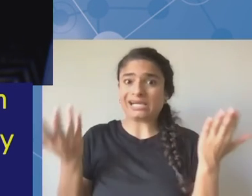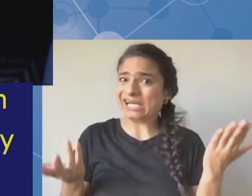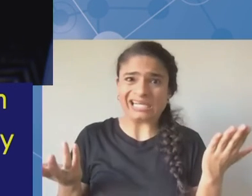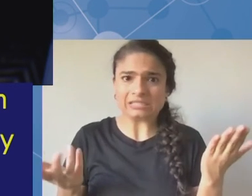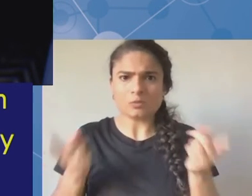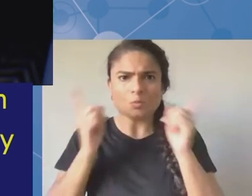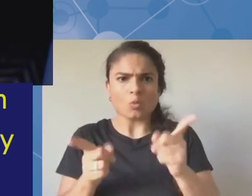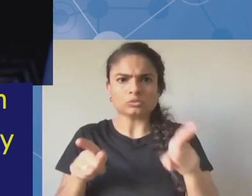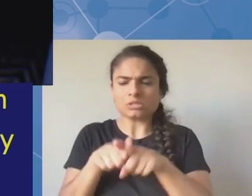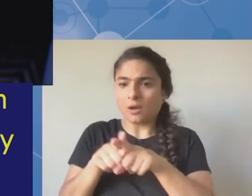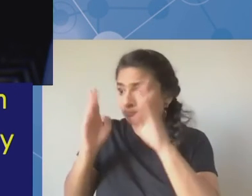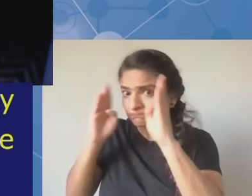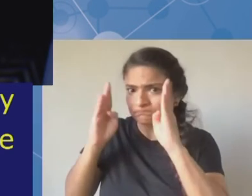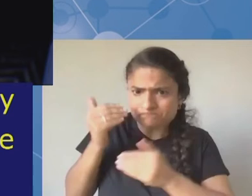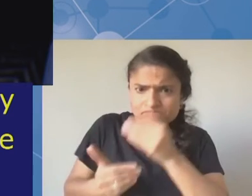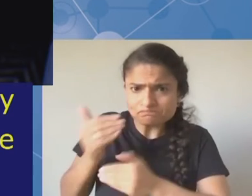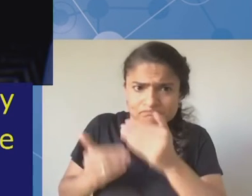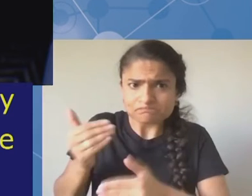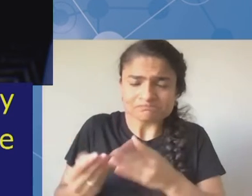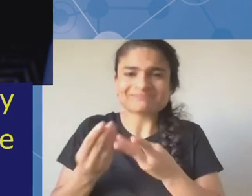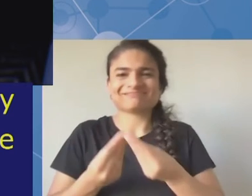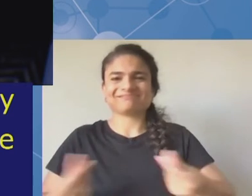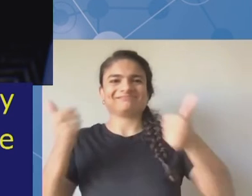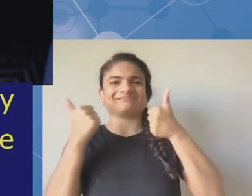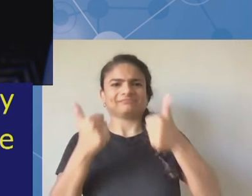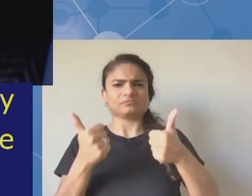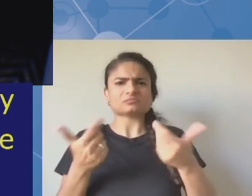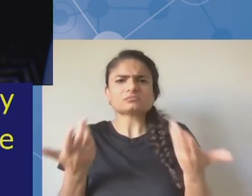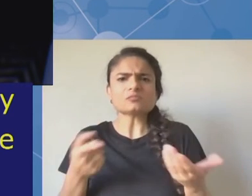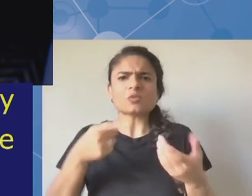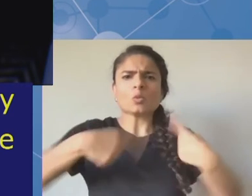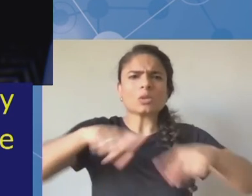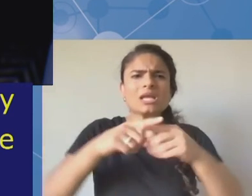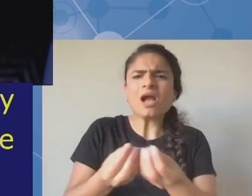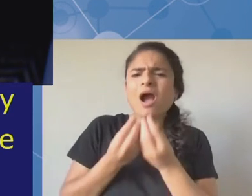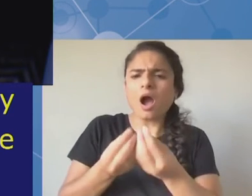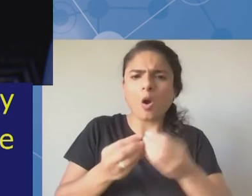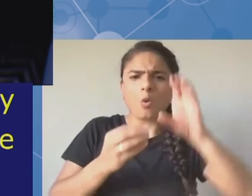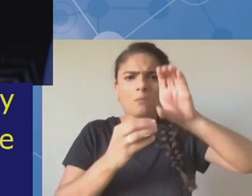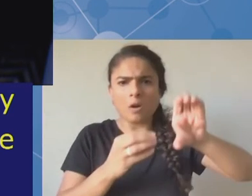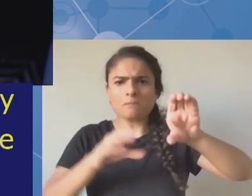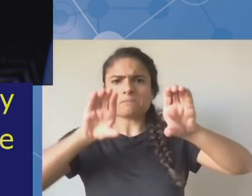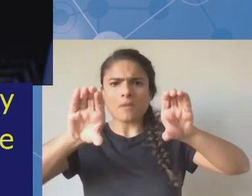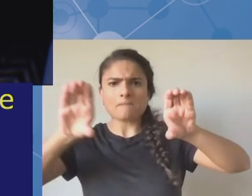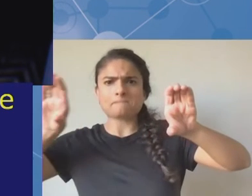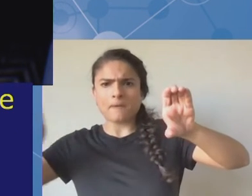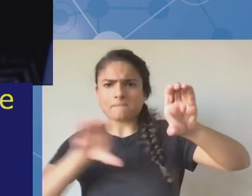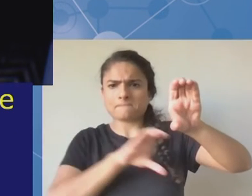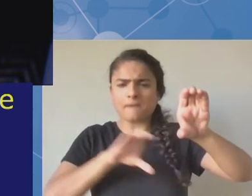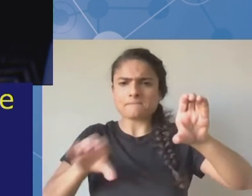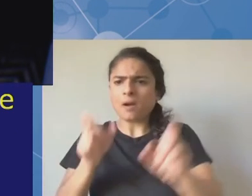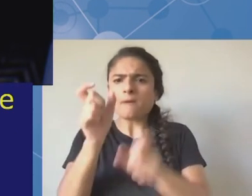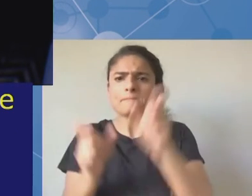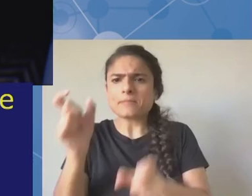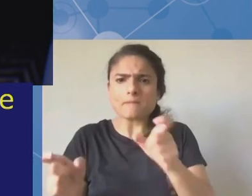reflexionar sobre una propuesta donde cada una de las sesiones se vea mejor representada